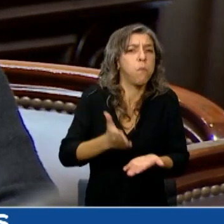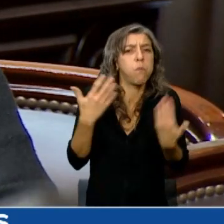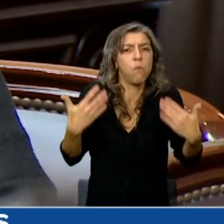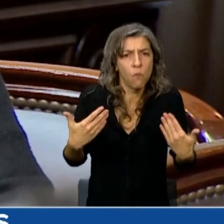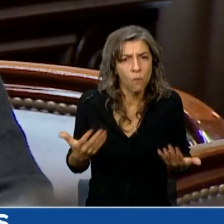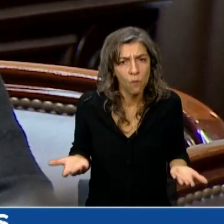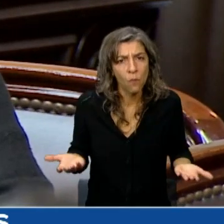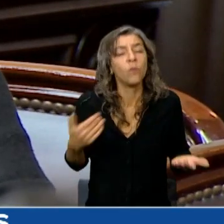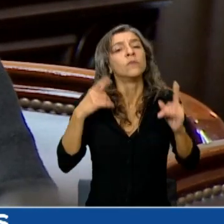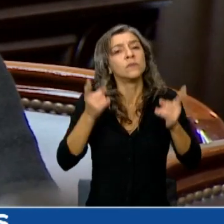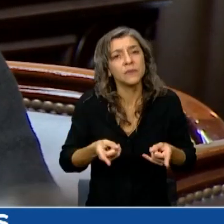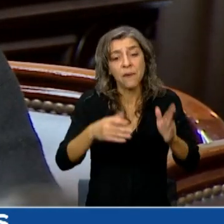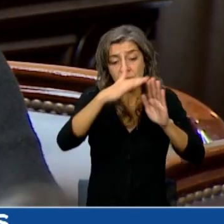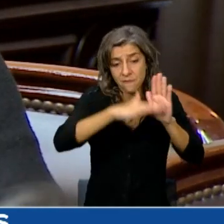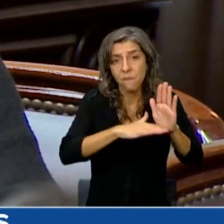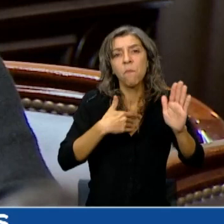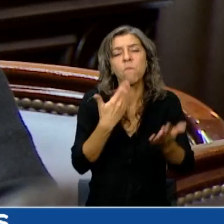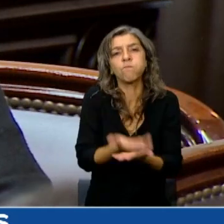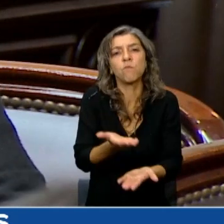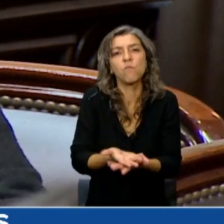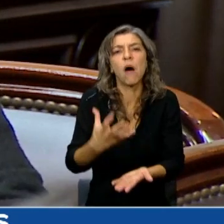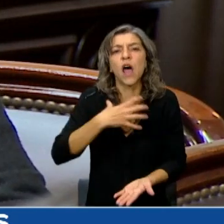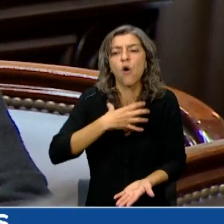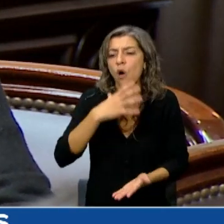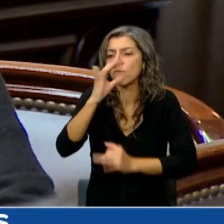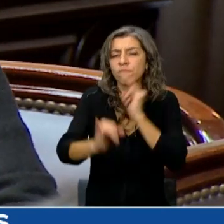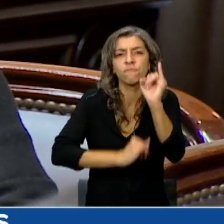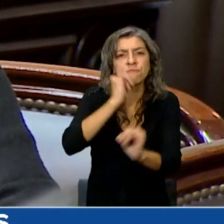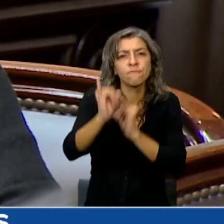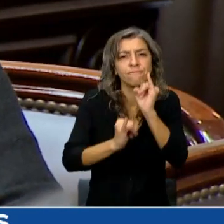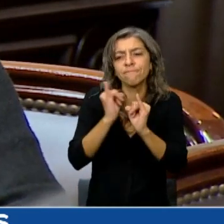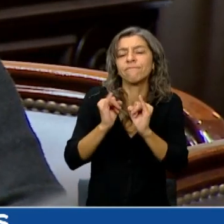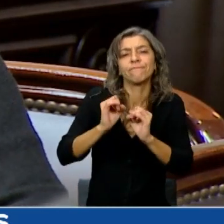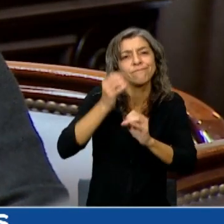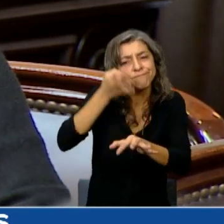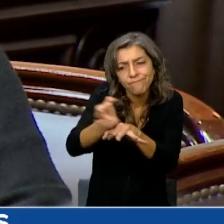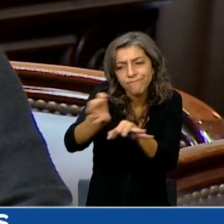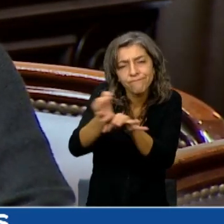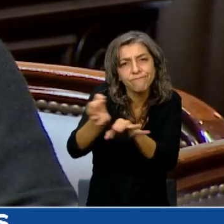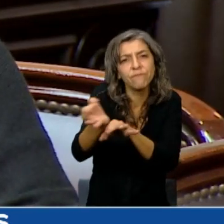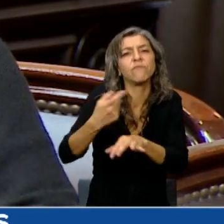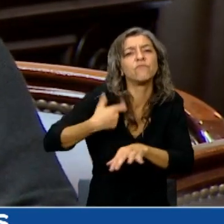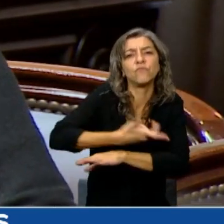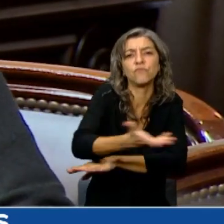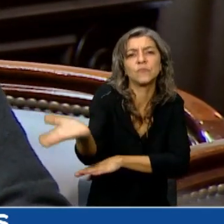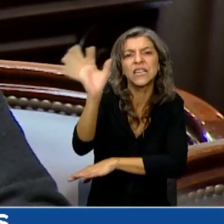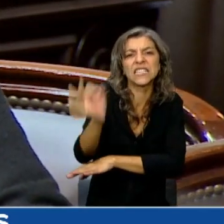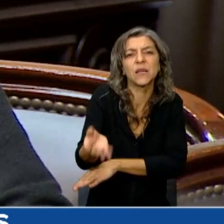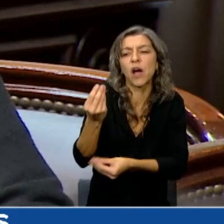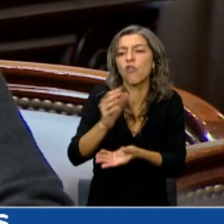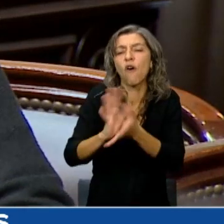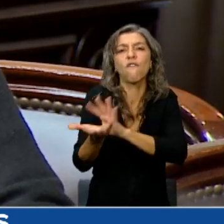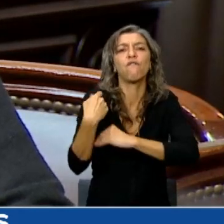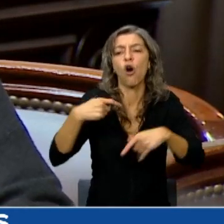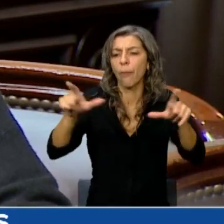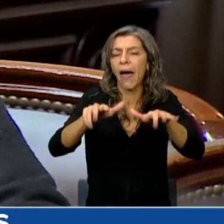de alfabetización digital y buenas prácticas en el uso de las TIC, lo cual permitirá educar a la sociedad y prevenir conductas